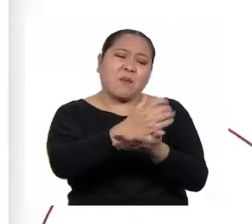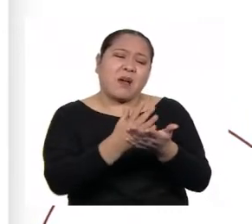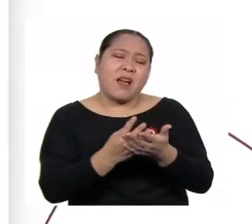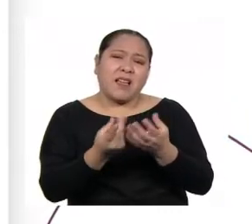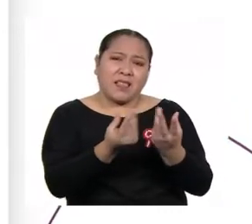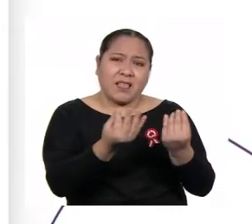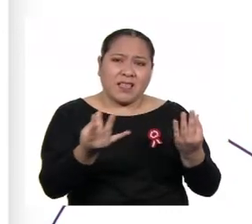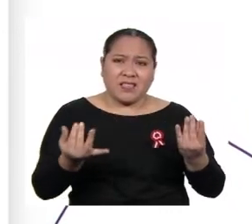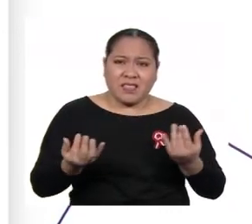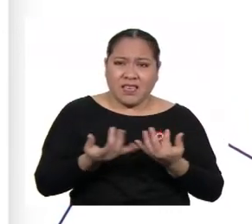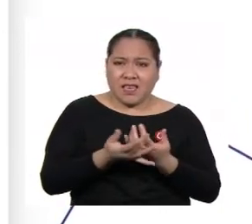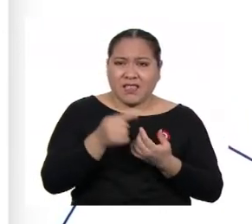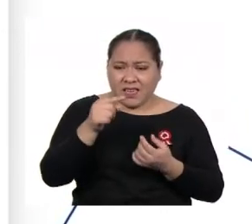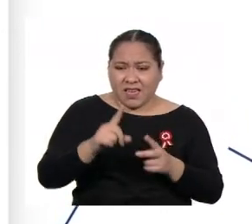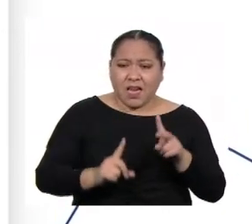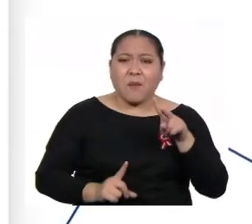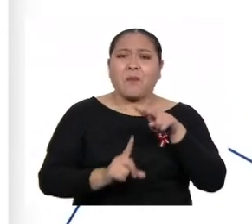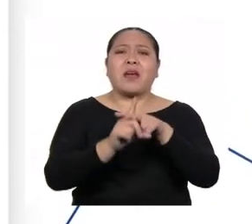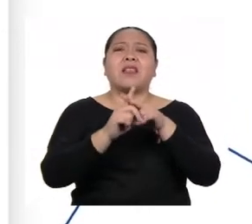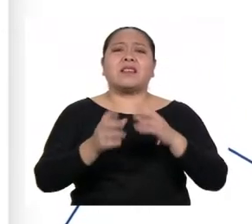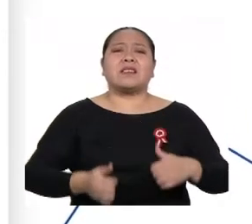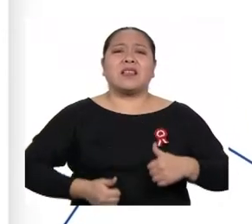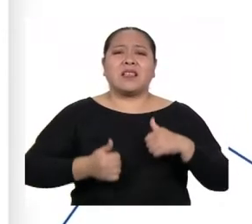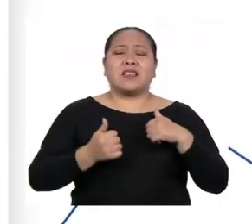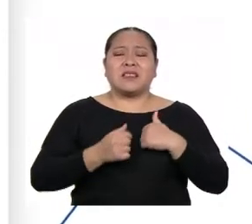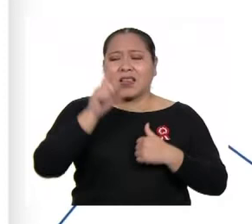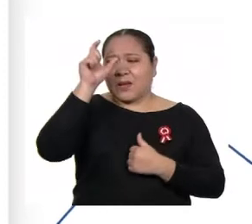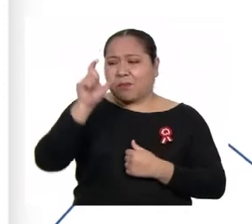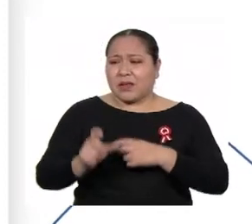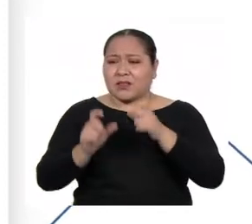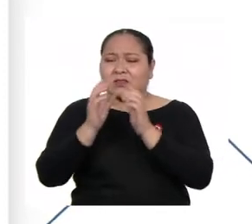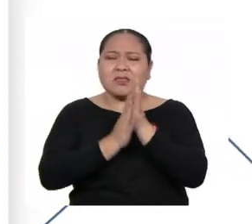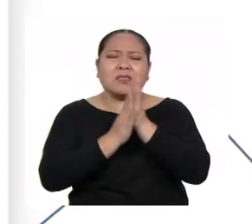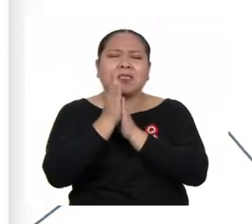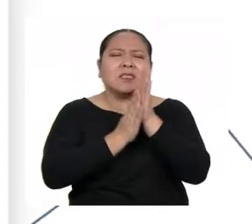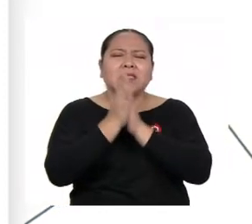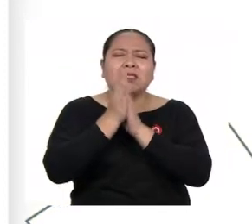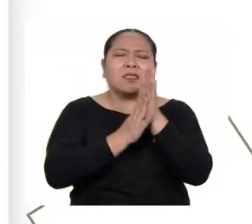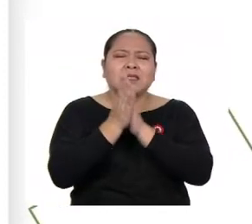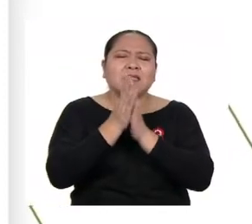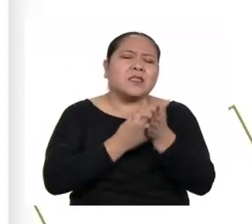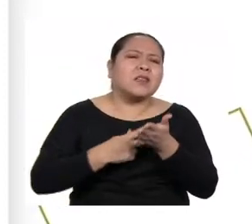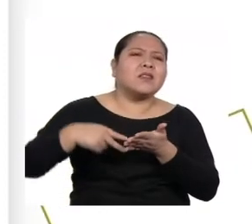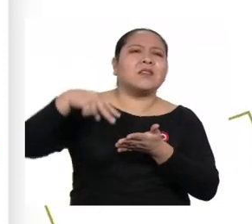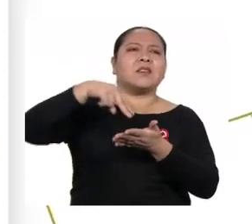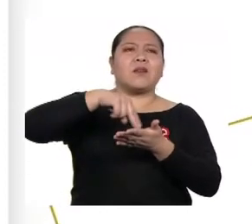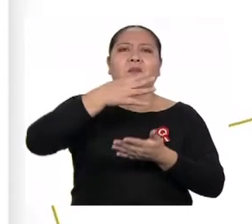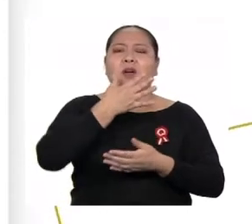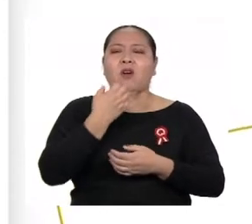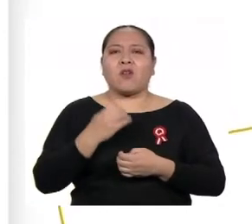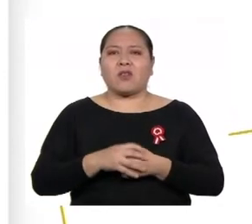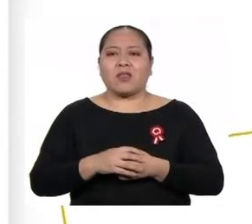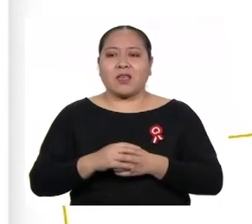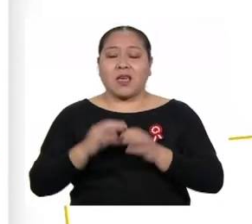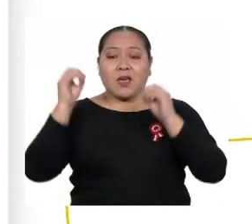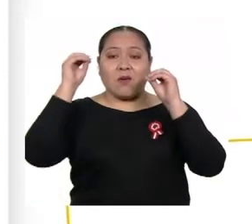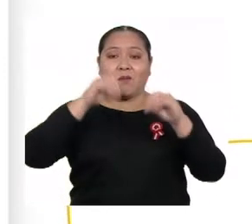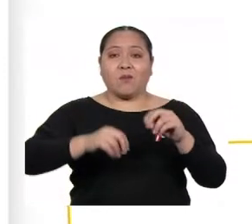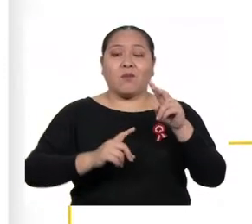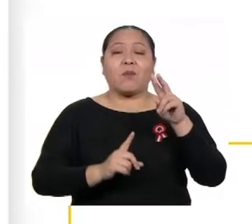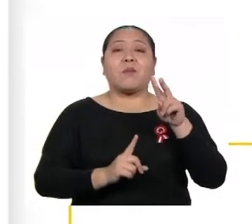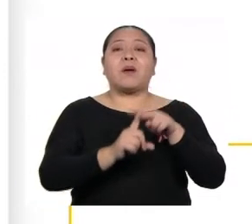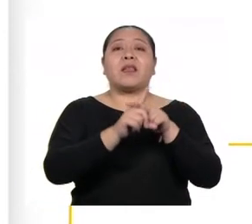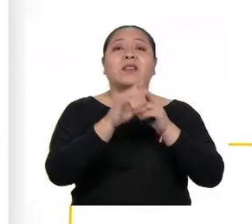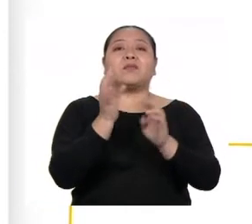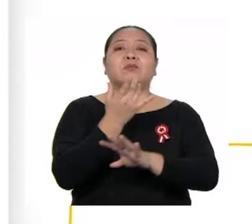tierra en que se gesta la vida, en que el hombre vive en ansias de superación, en que florece el árbol de flores y de